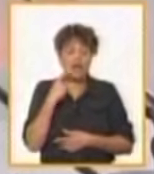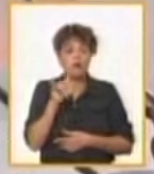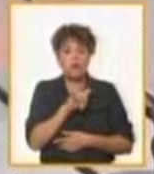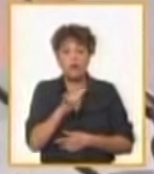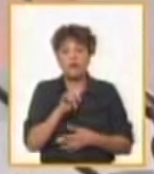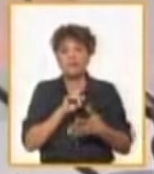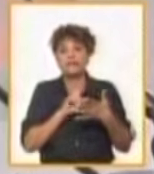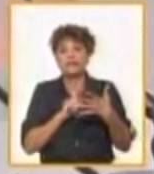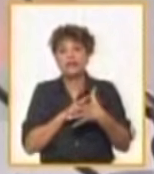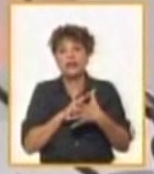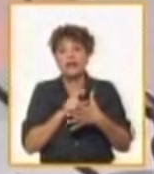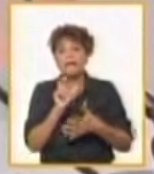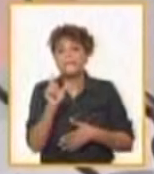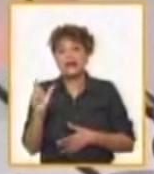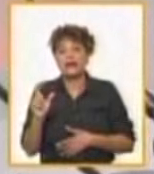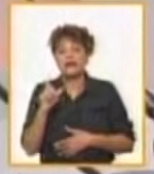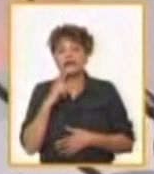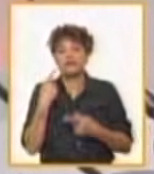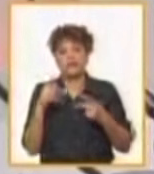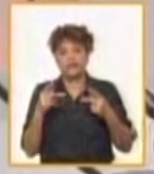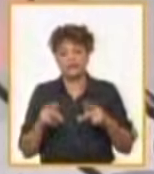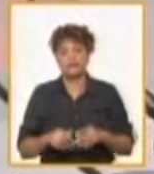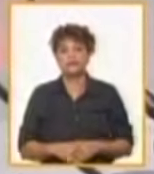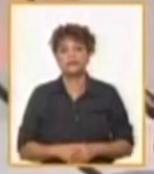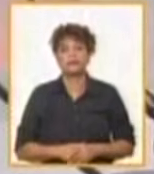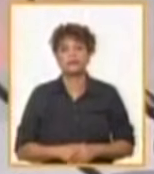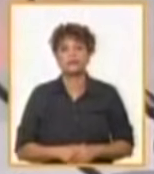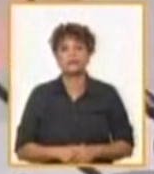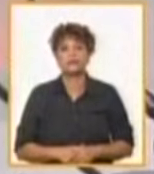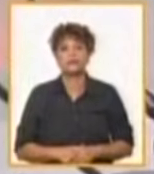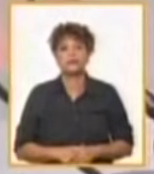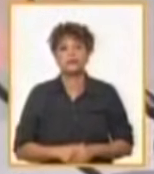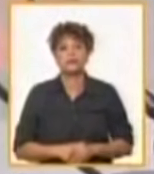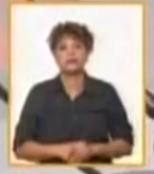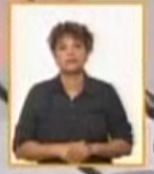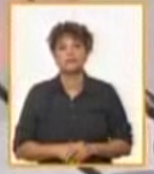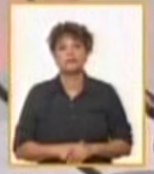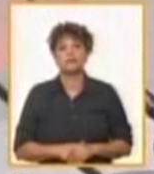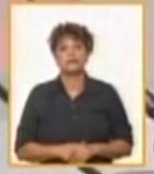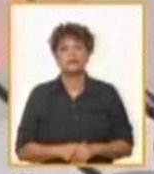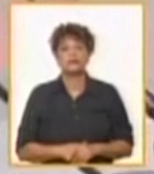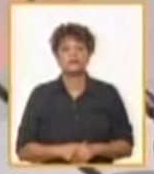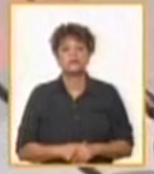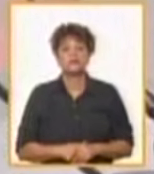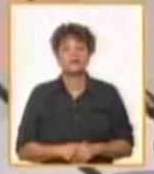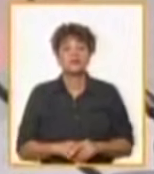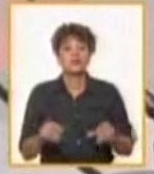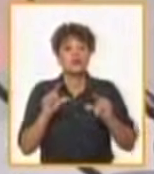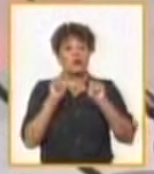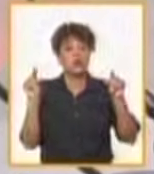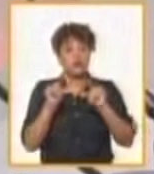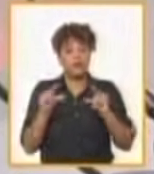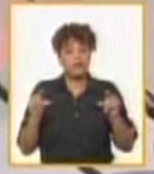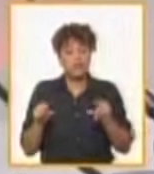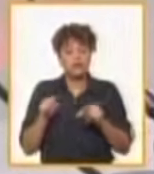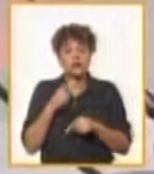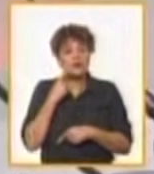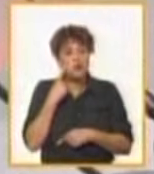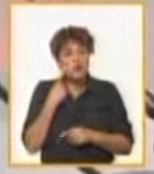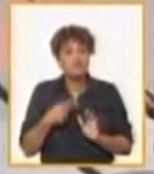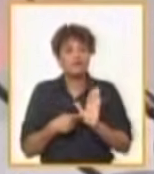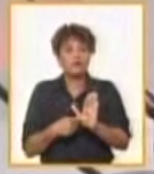Y Palabras a los intelectuales. Y yo creo que no solo es un texto fundacional, es un texto que también nos acompaña y